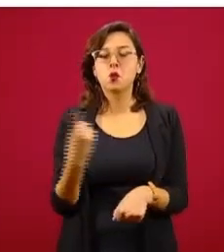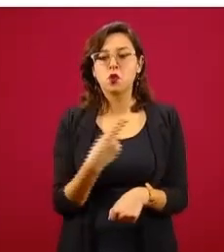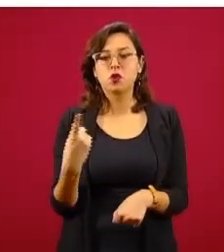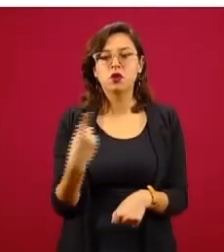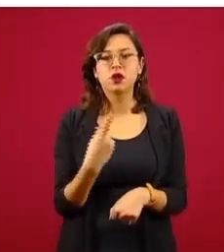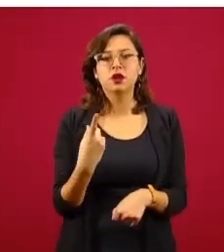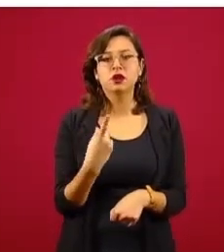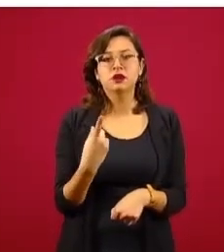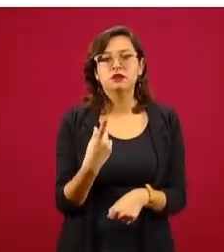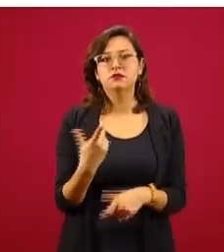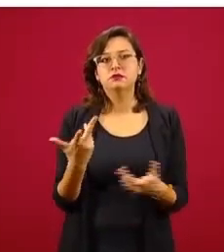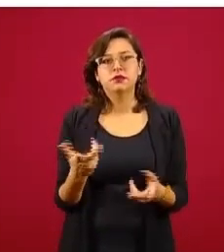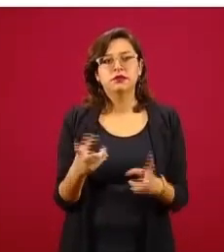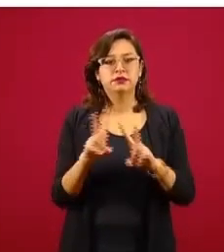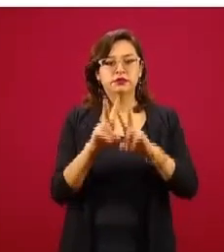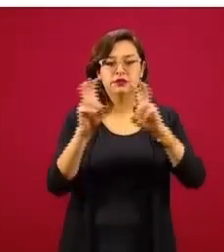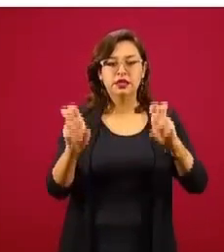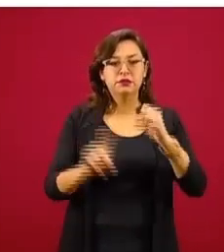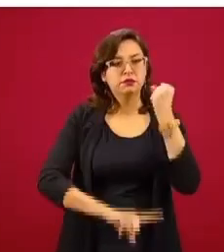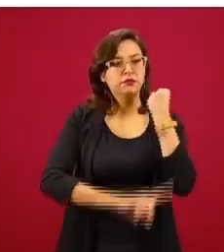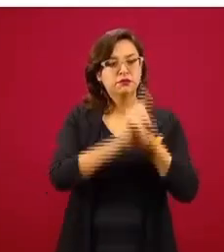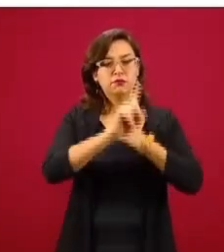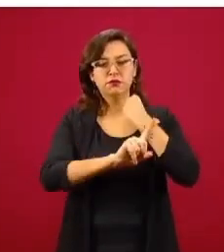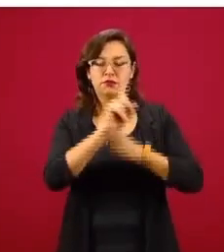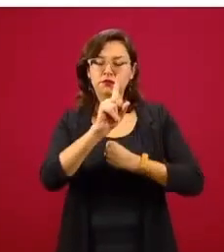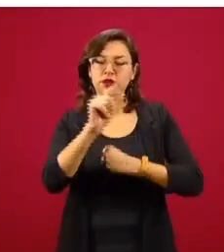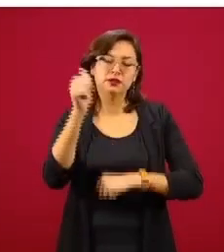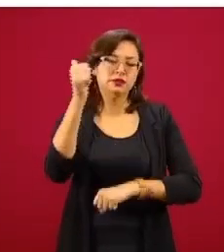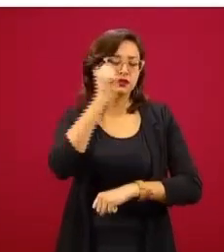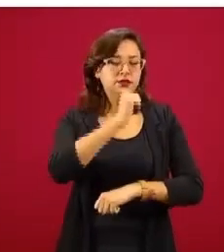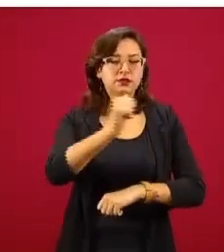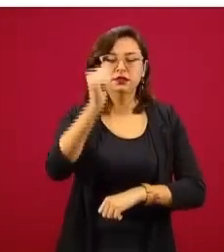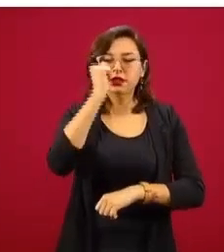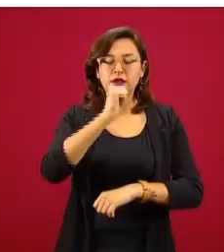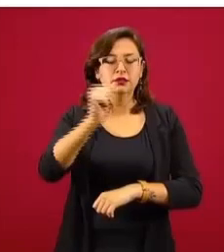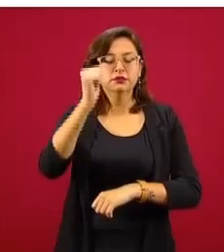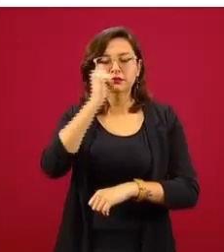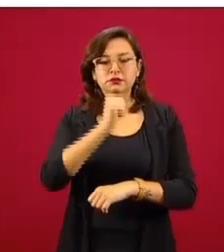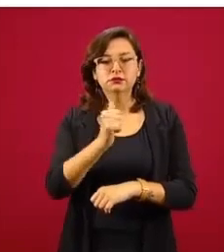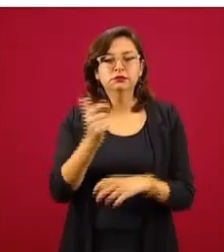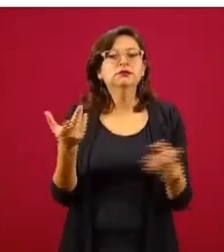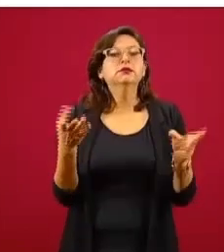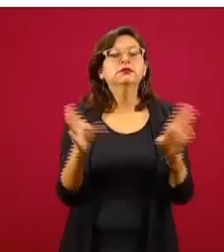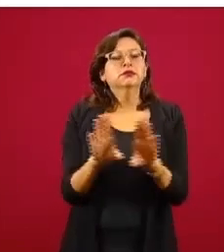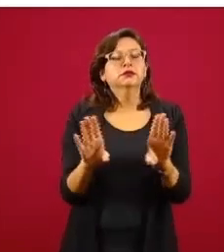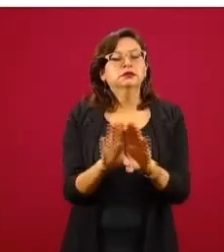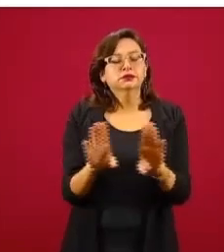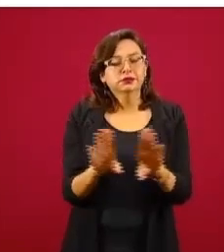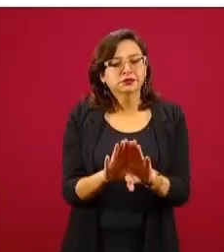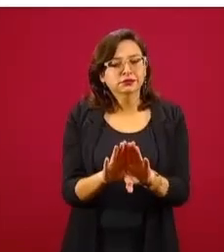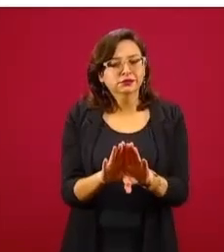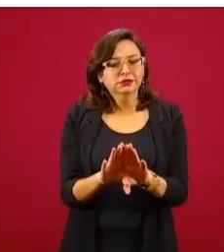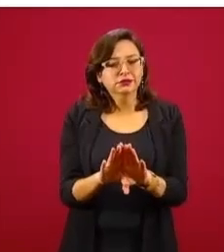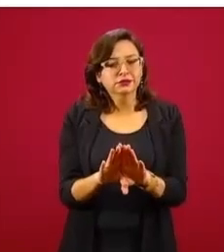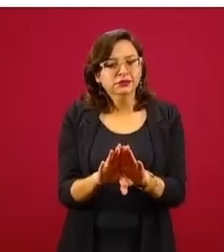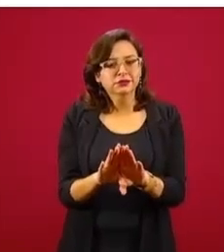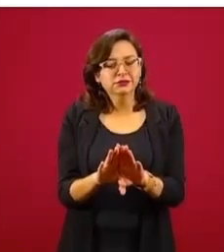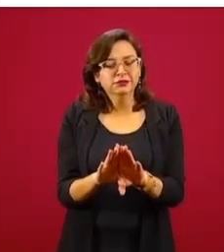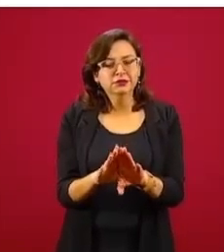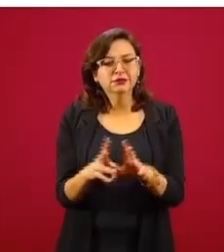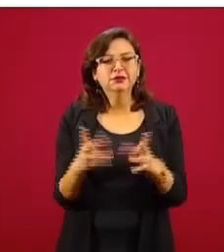hablaba de enfrentar una crisis se hacía todo con